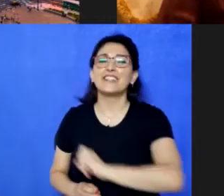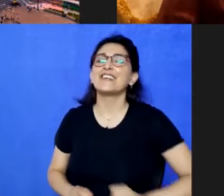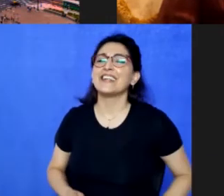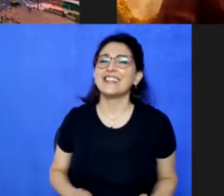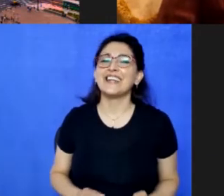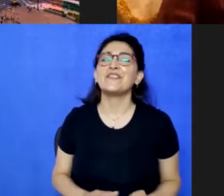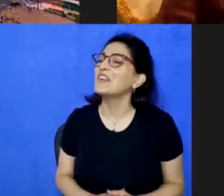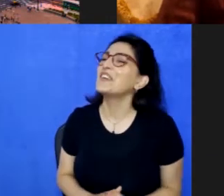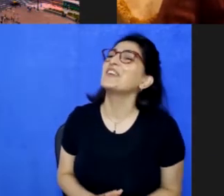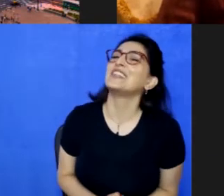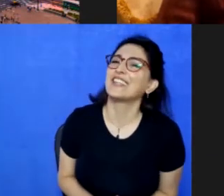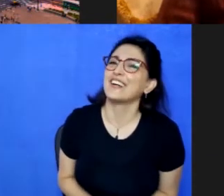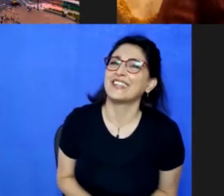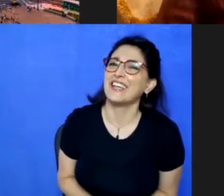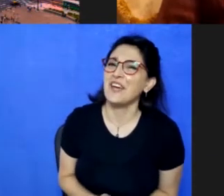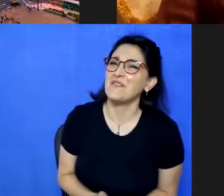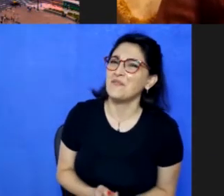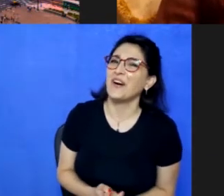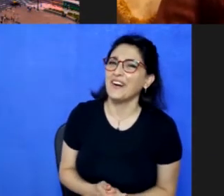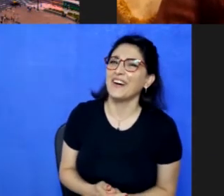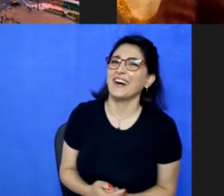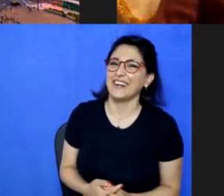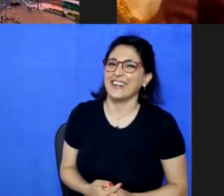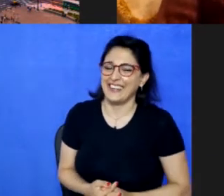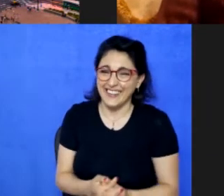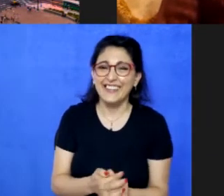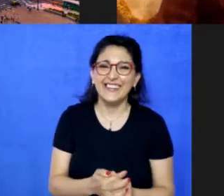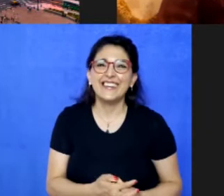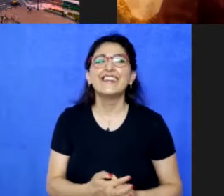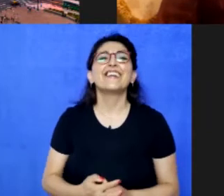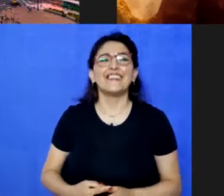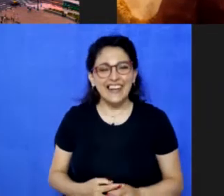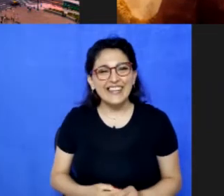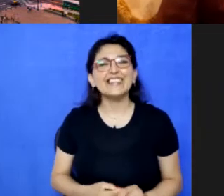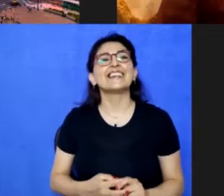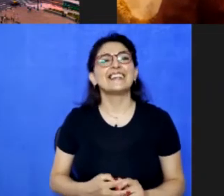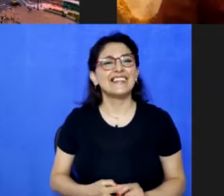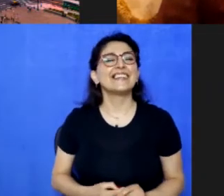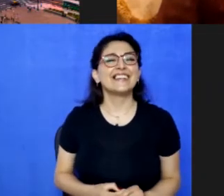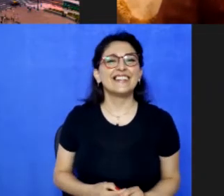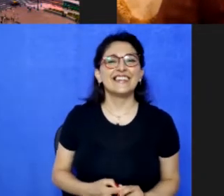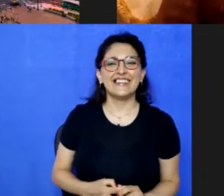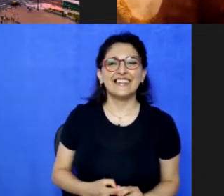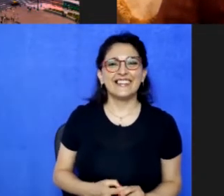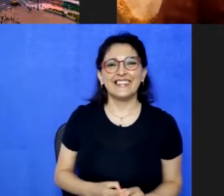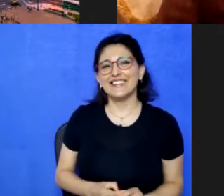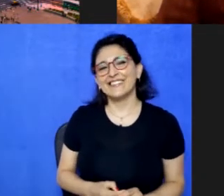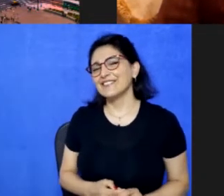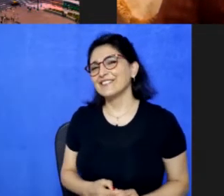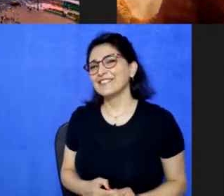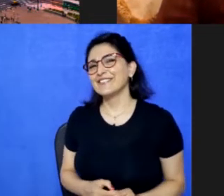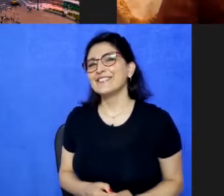hemos tenido esta charla mucho tiempo. Vos sabés que a mí, colegas y amigos